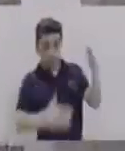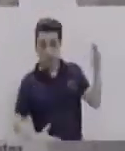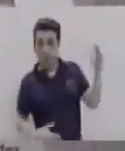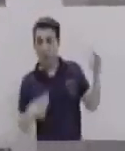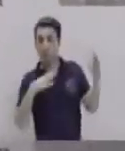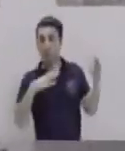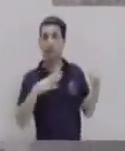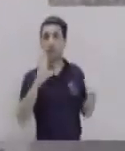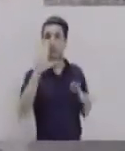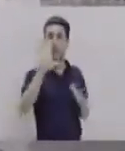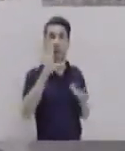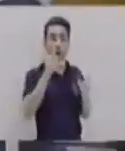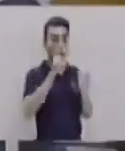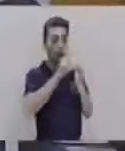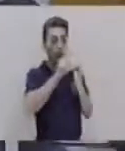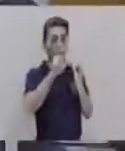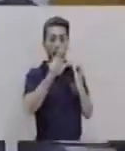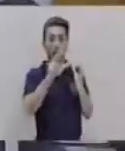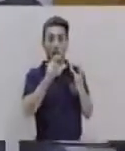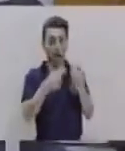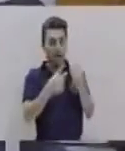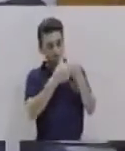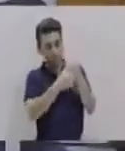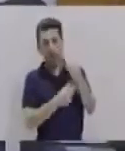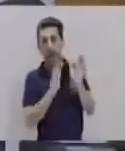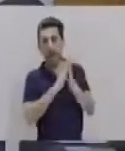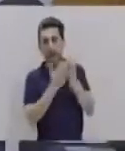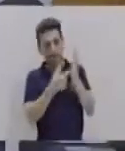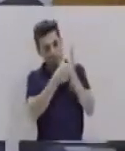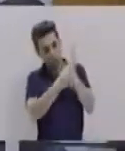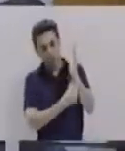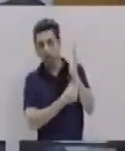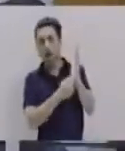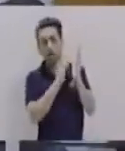en 24 escenas. Ujú. Acá podemos observar cuáles son.